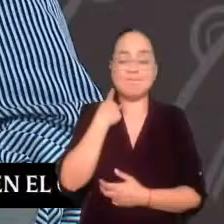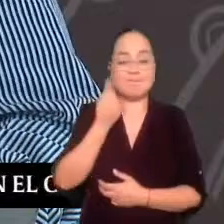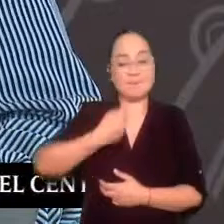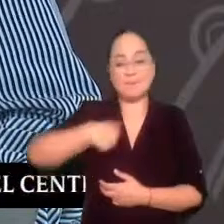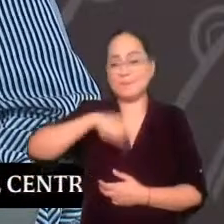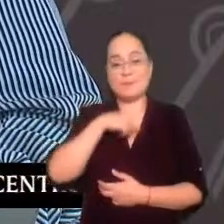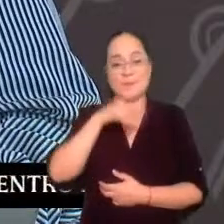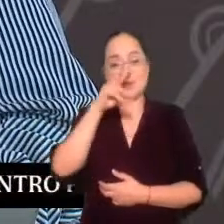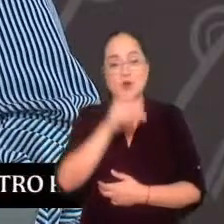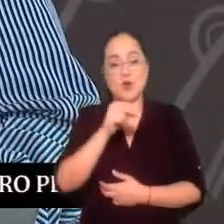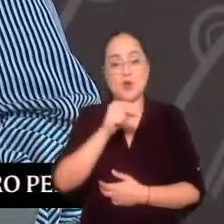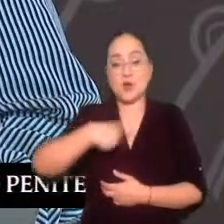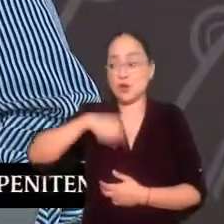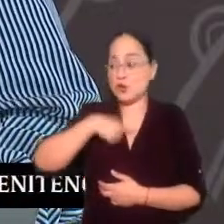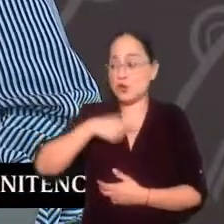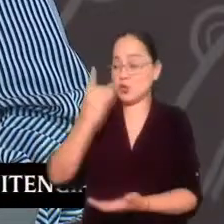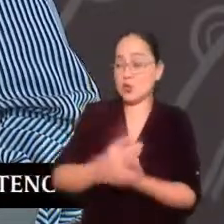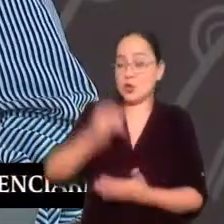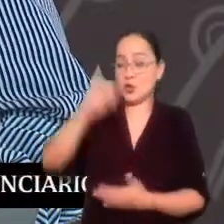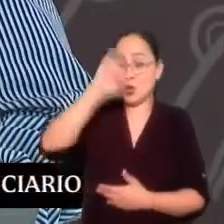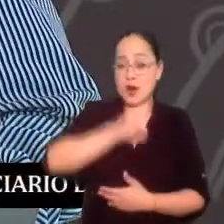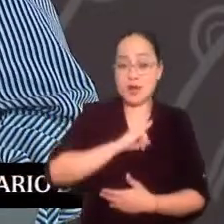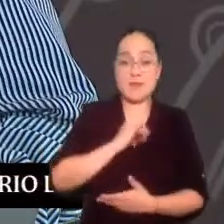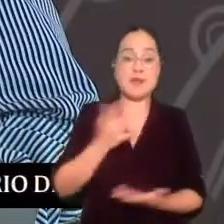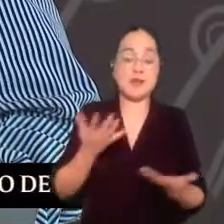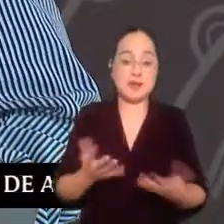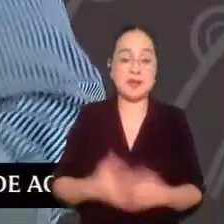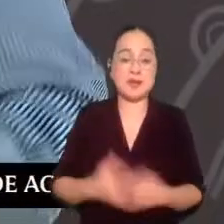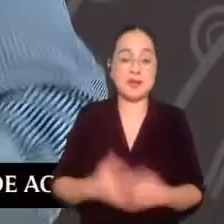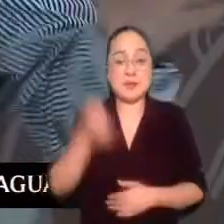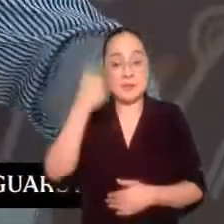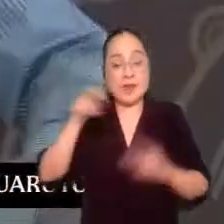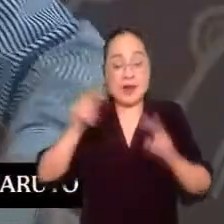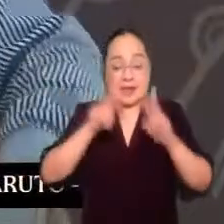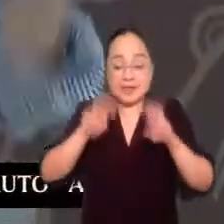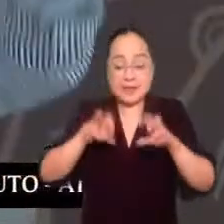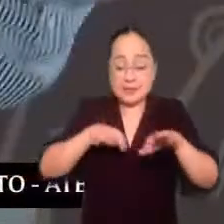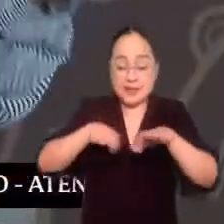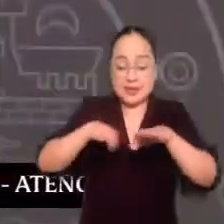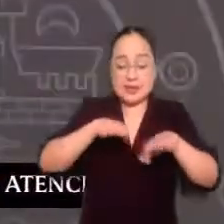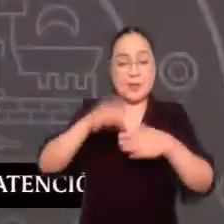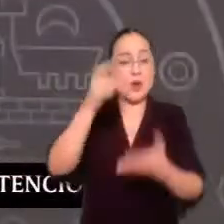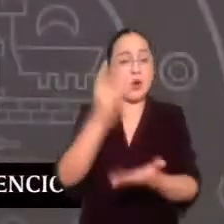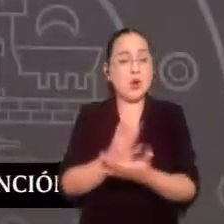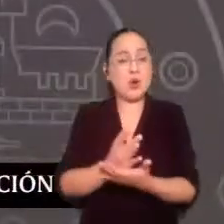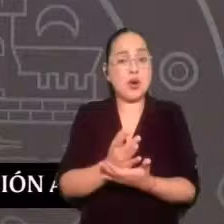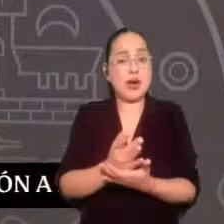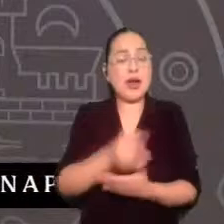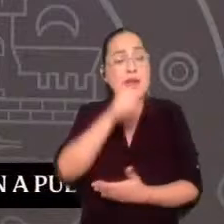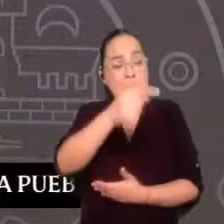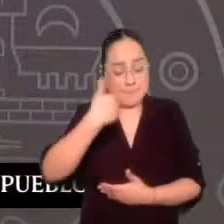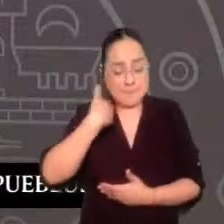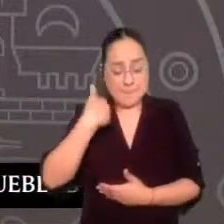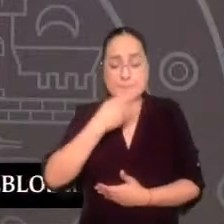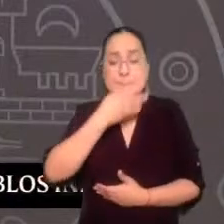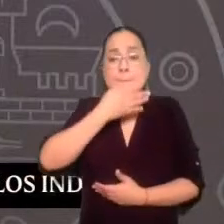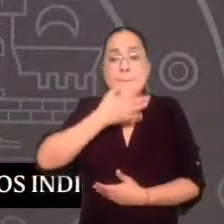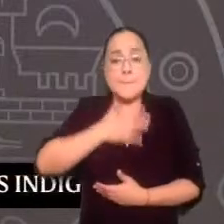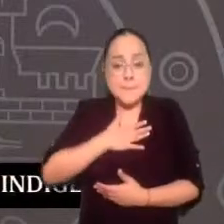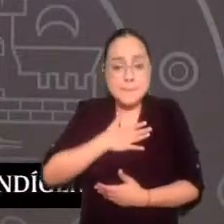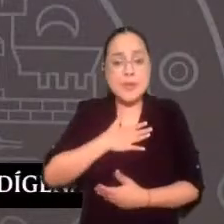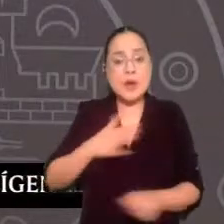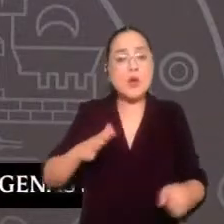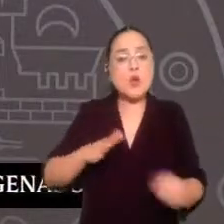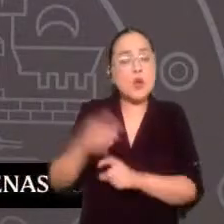patrones para las cosas laborales. Que nos plantean las cosas laborales, que digan claramente, este es un